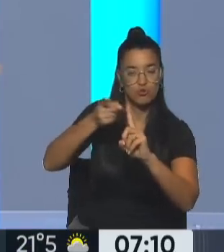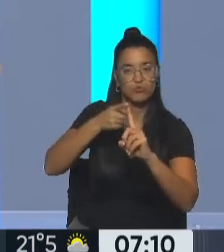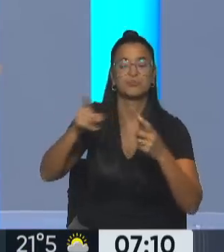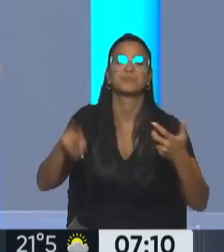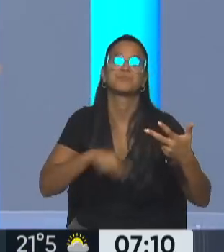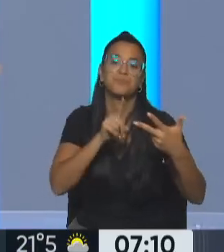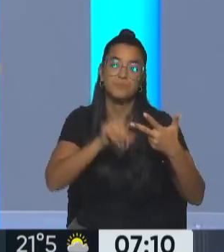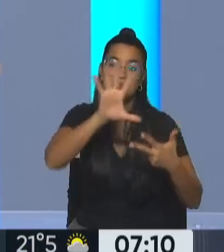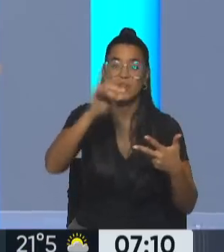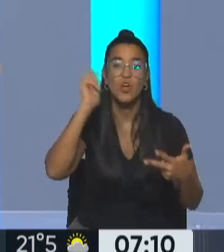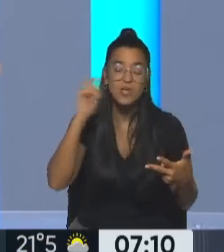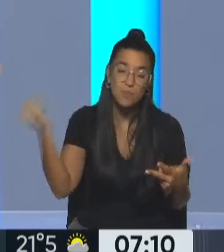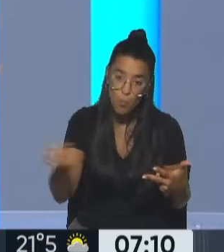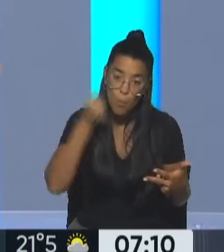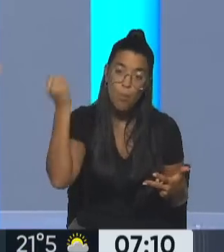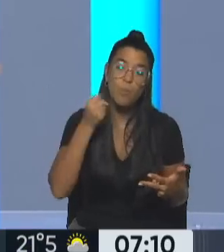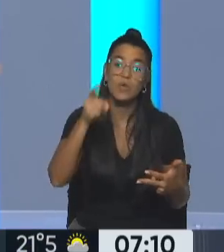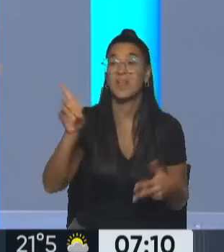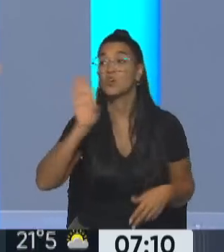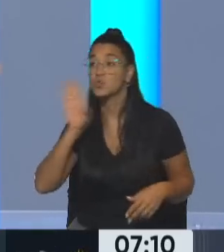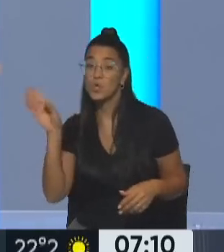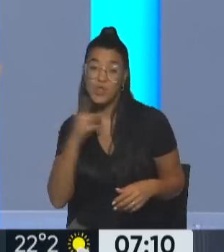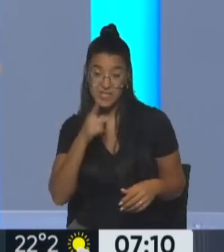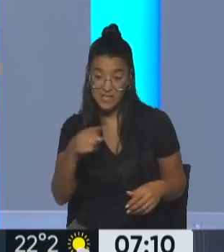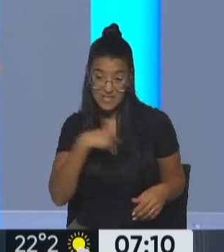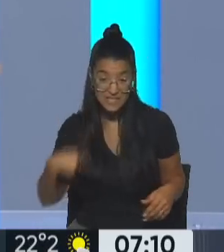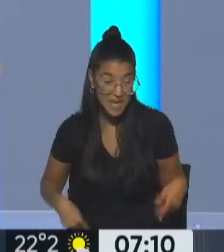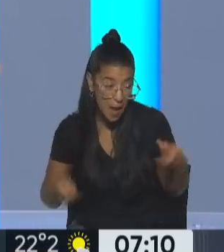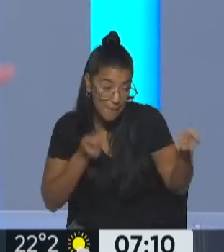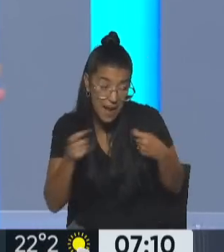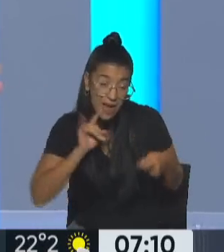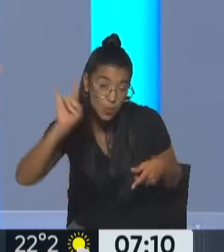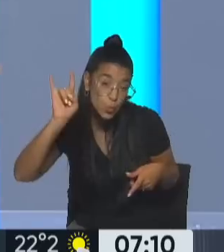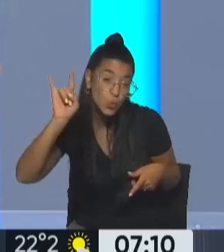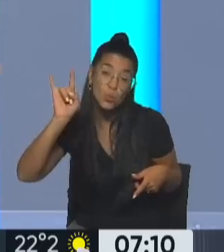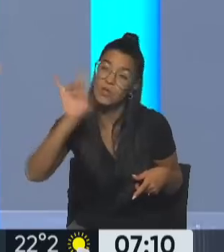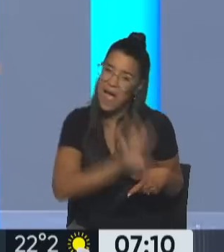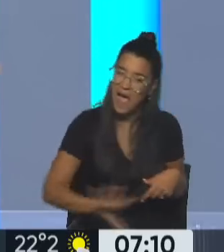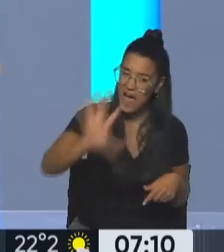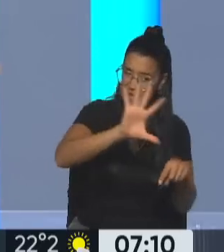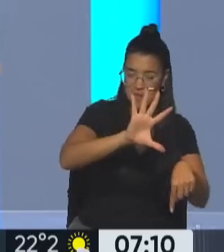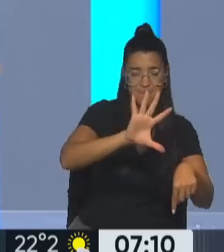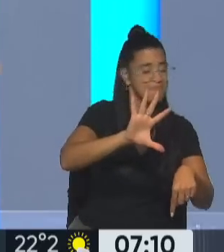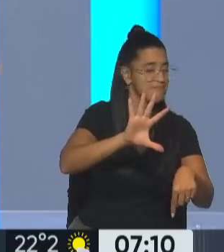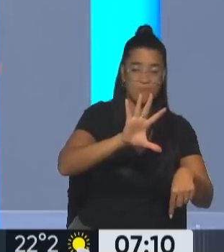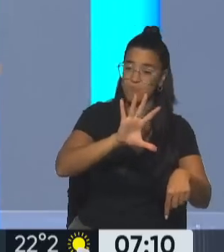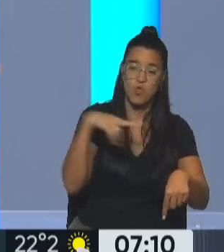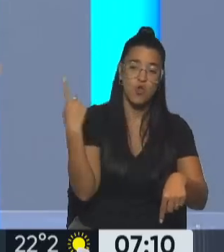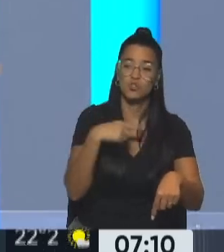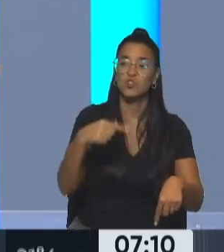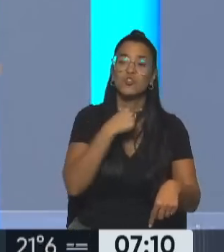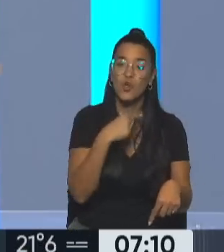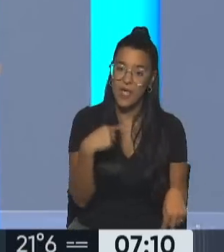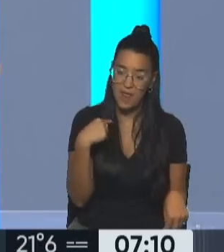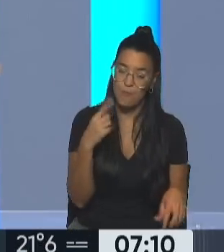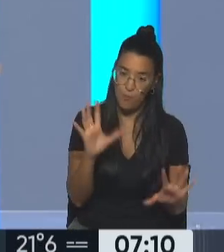defensa el 5g es importante y lo que dice Estados Unidos es china va a manejar eso en la parte occidental no nosotros queremos poner un pie